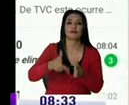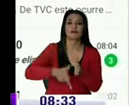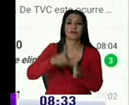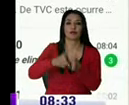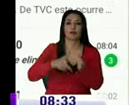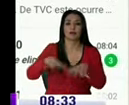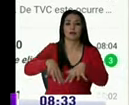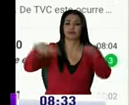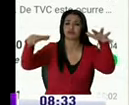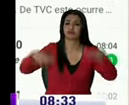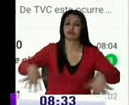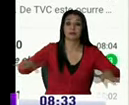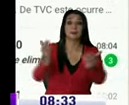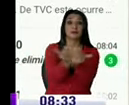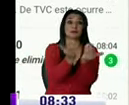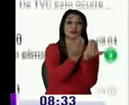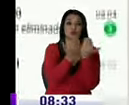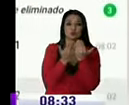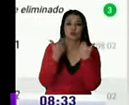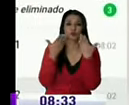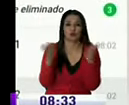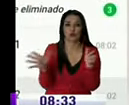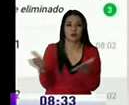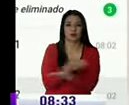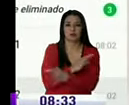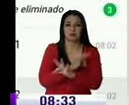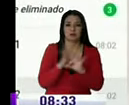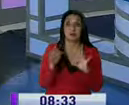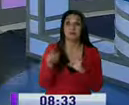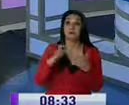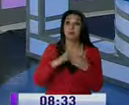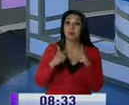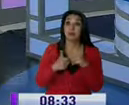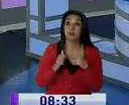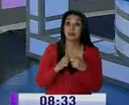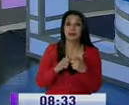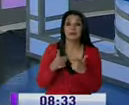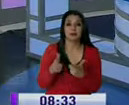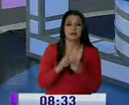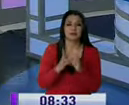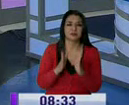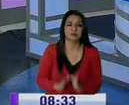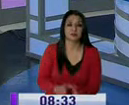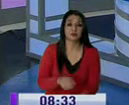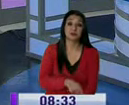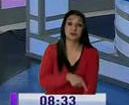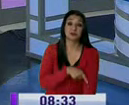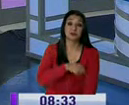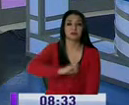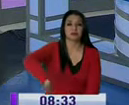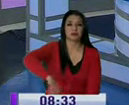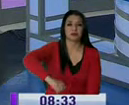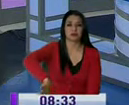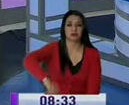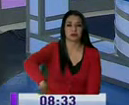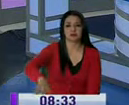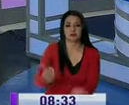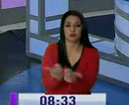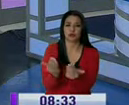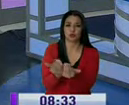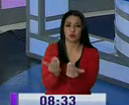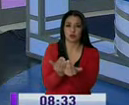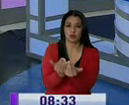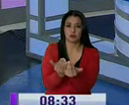pasa el recolector. Yo no sé, Ali, si esto es un problema que los vecinos se acostumbraron a sacar la basura a los contenedores